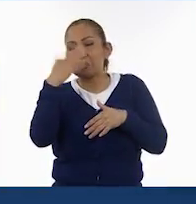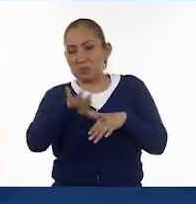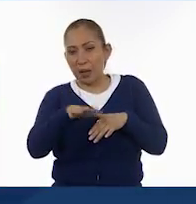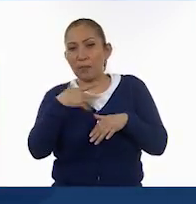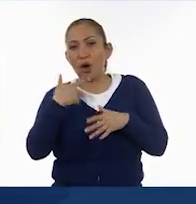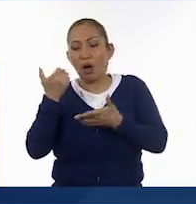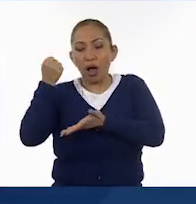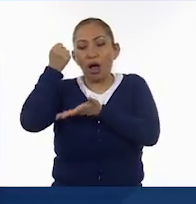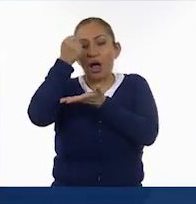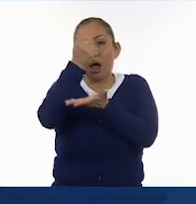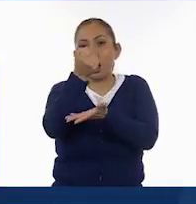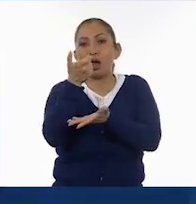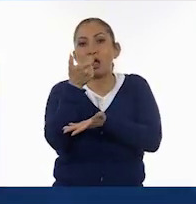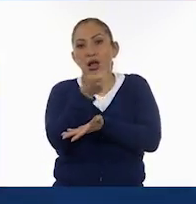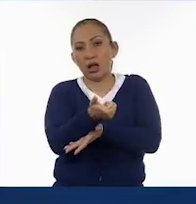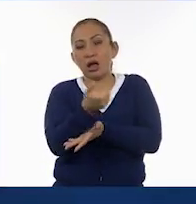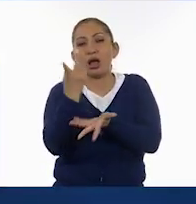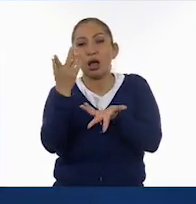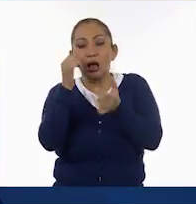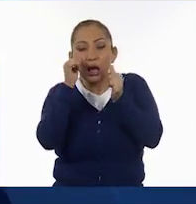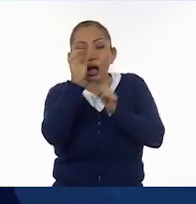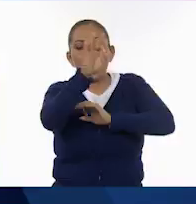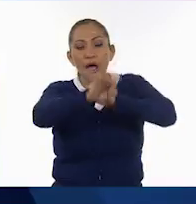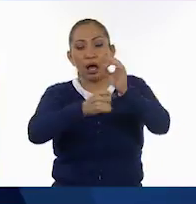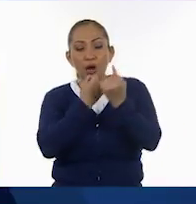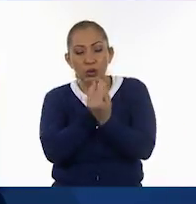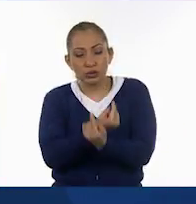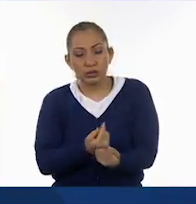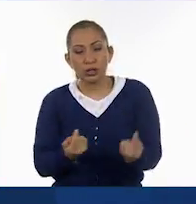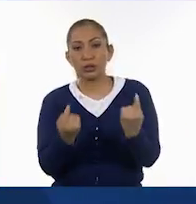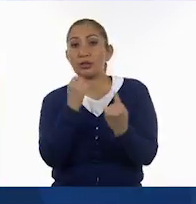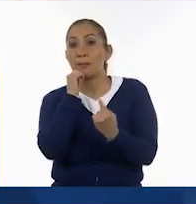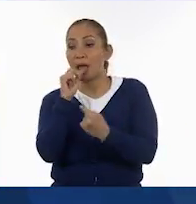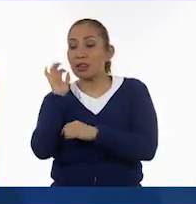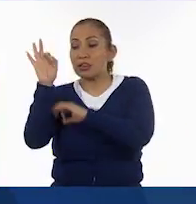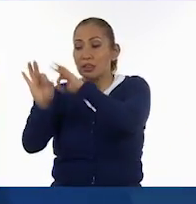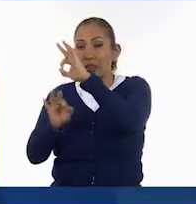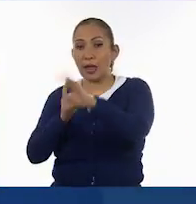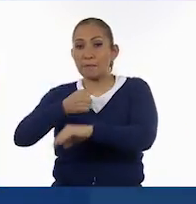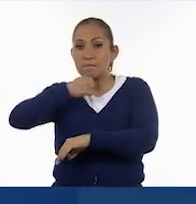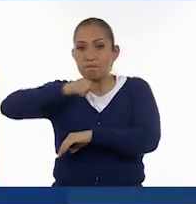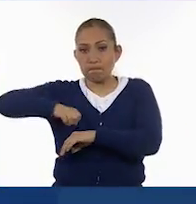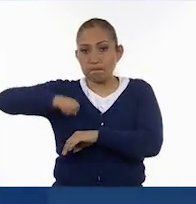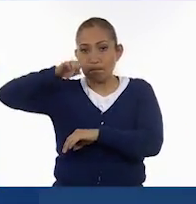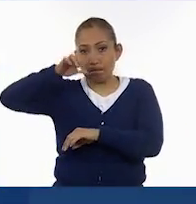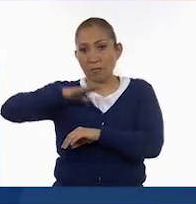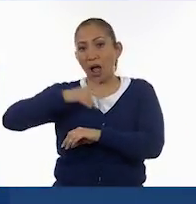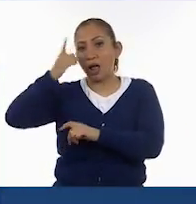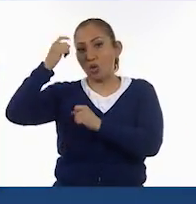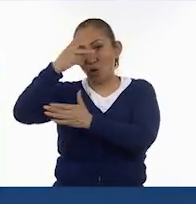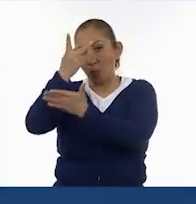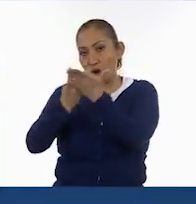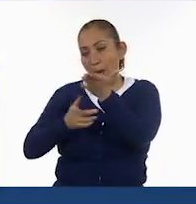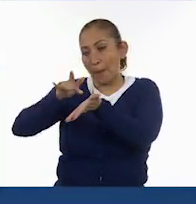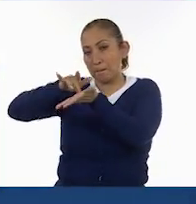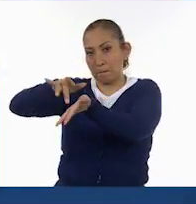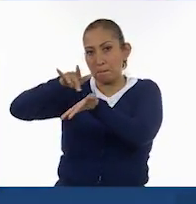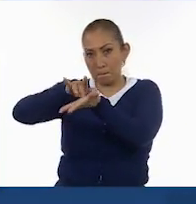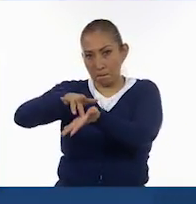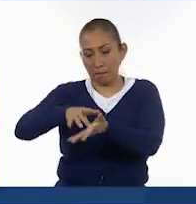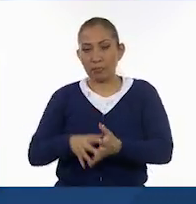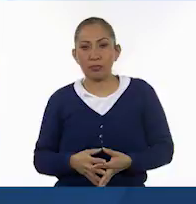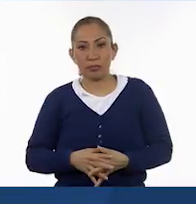se destinan ciertos recursos a atender a la infancia y también a los adultos mayores, como hay ciertos programas